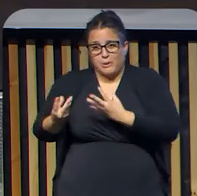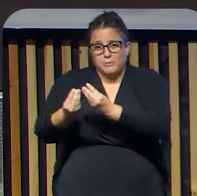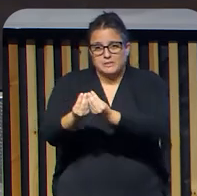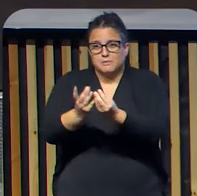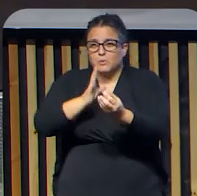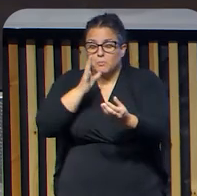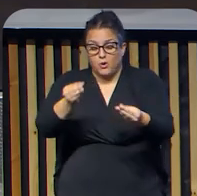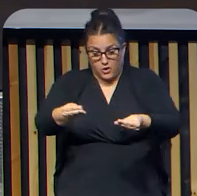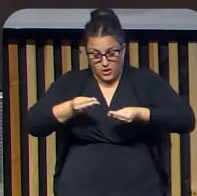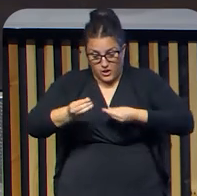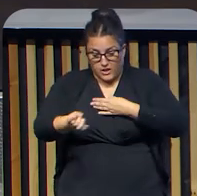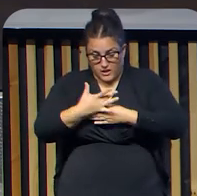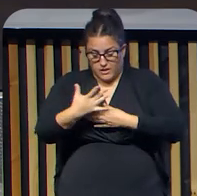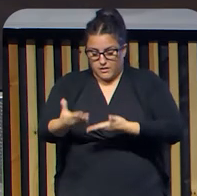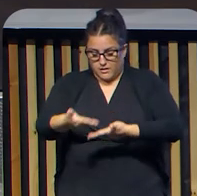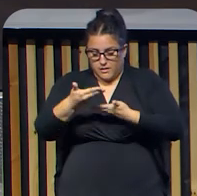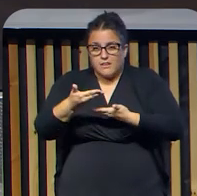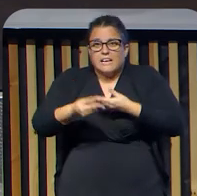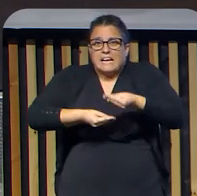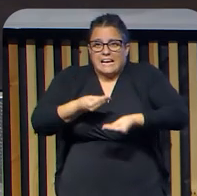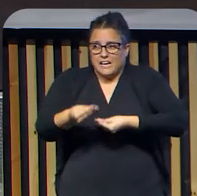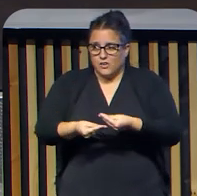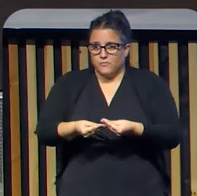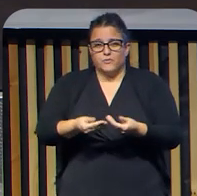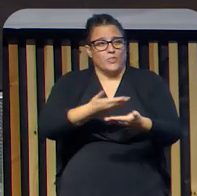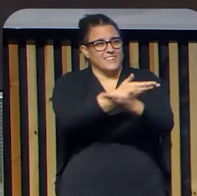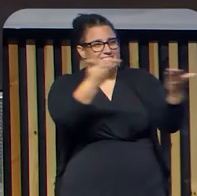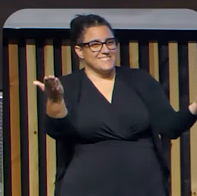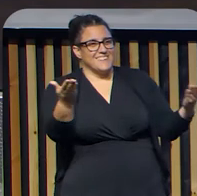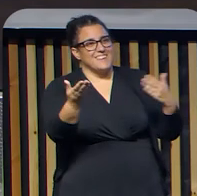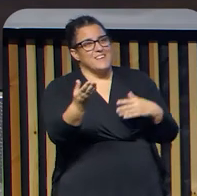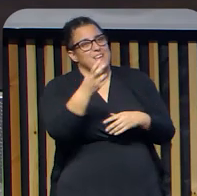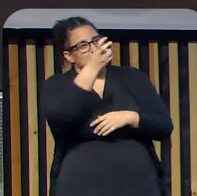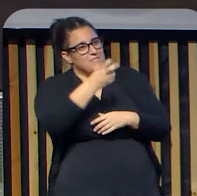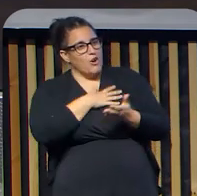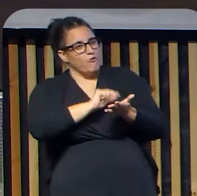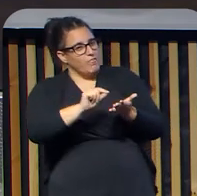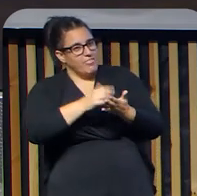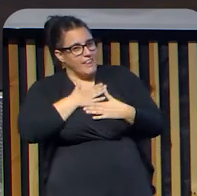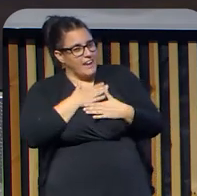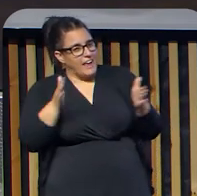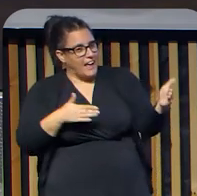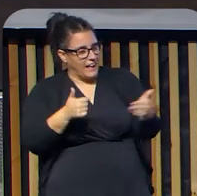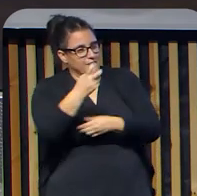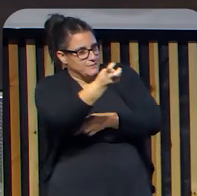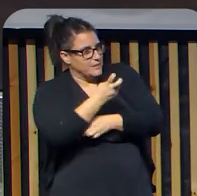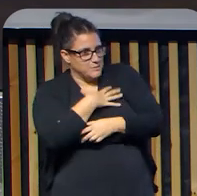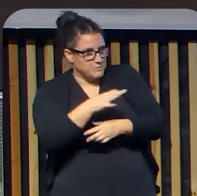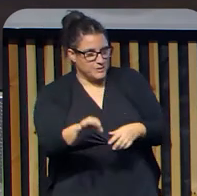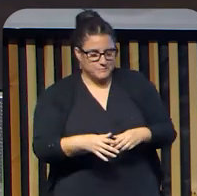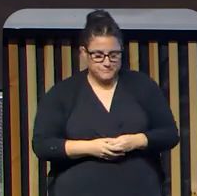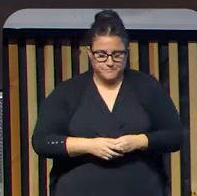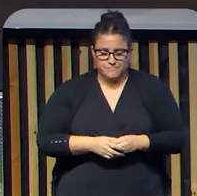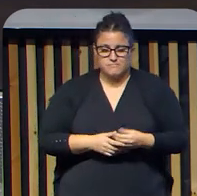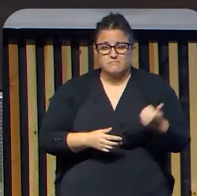esto es interesante Porque desde el ayuntamiento también una de las de las vetas más importantes de información de